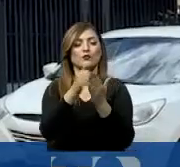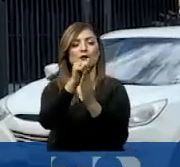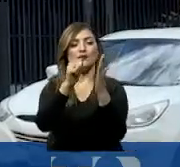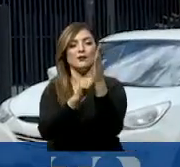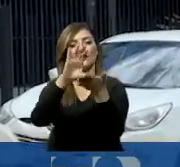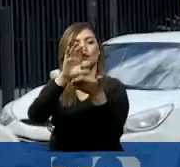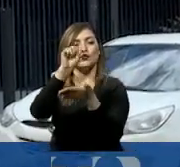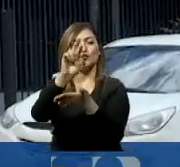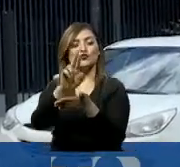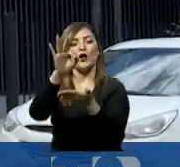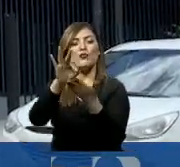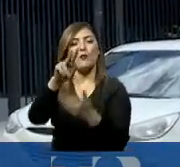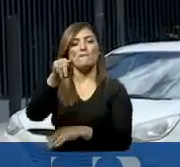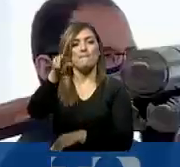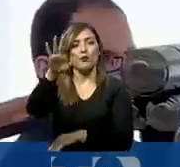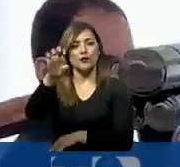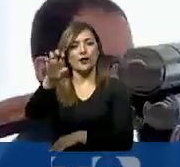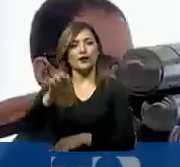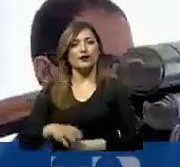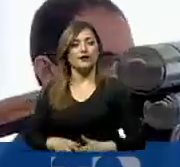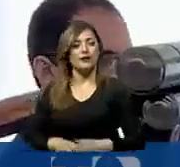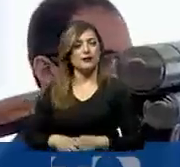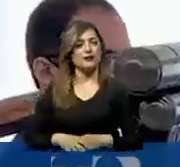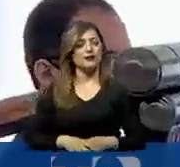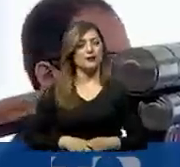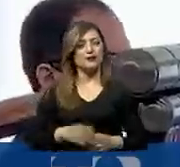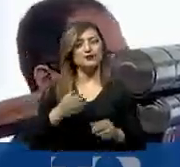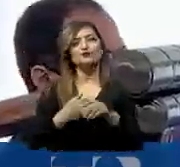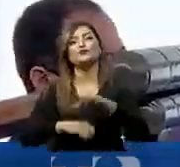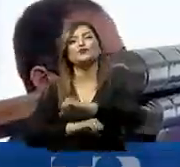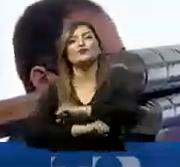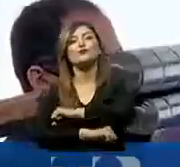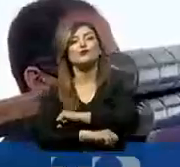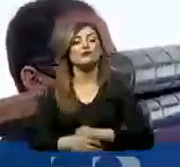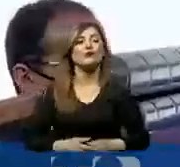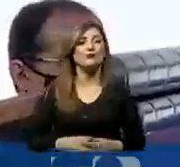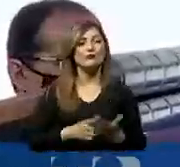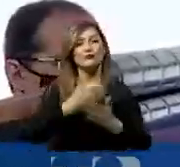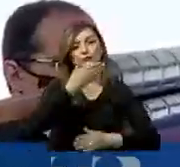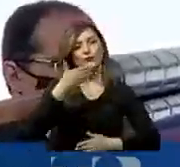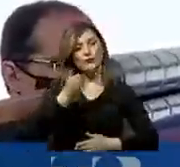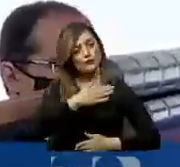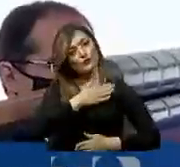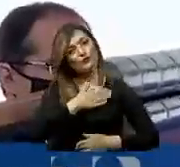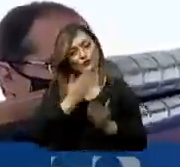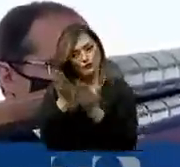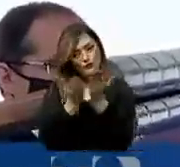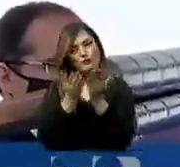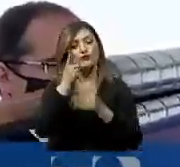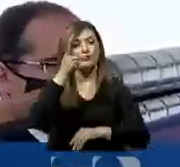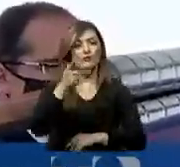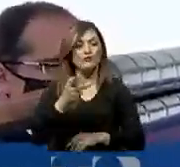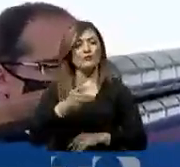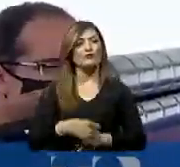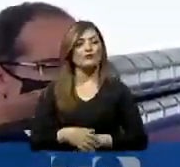en el Cantón Paute, cuyo objetivo fundamental radica en mejorar la confiabilidad del servicio público de